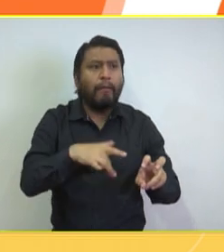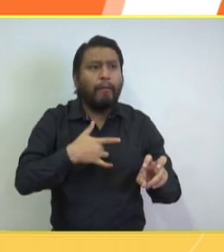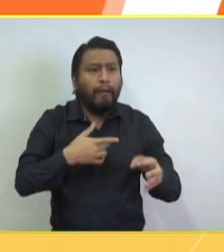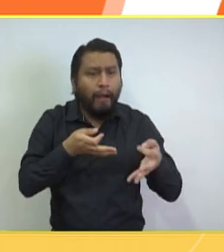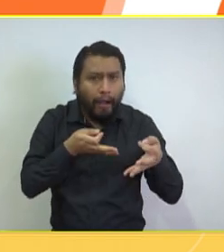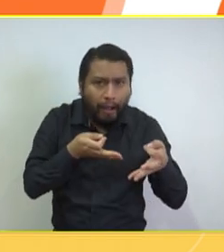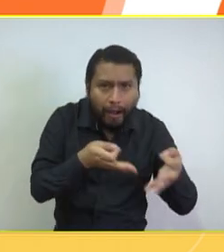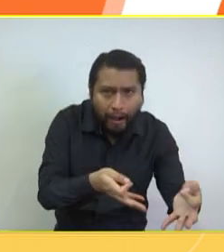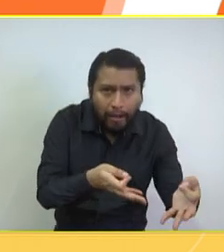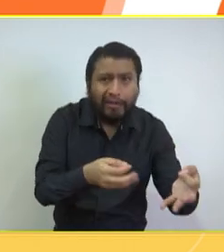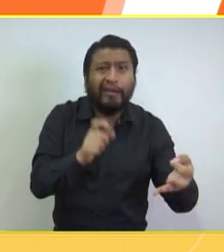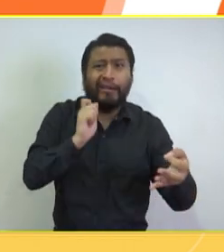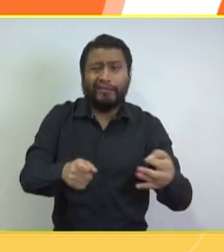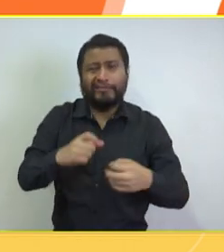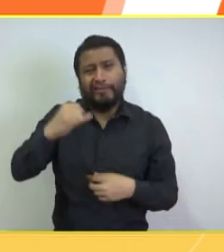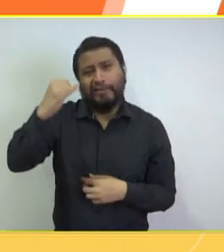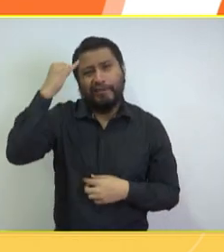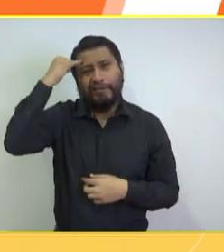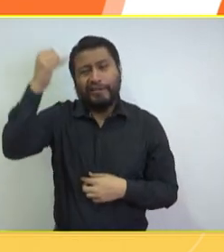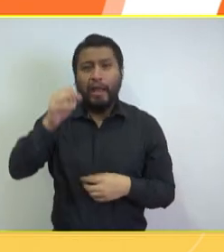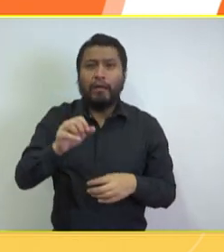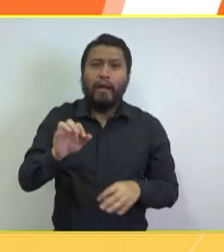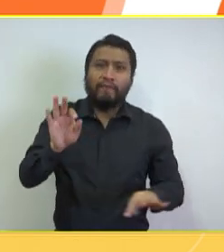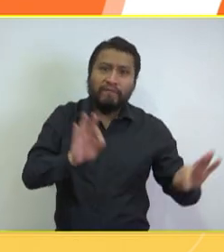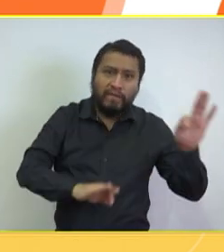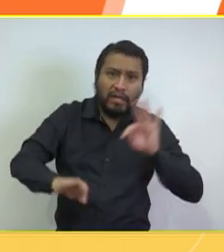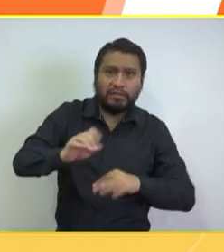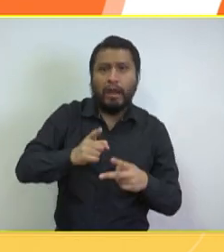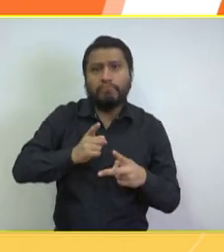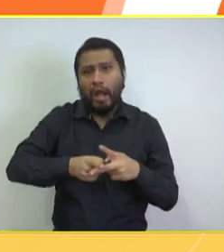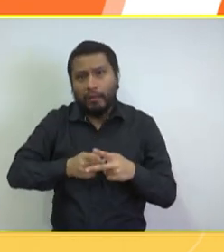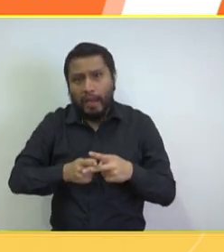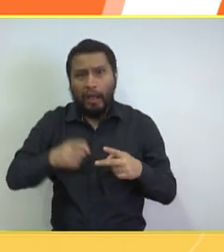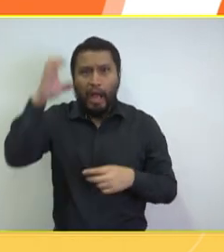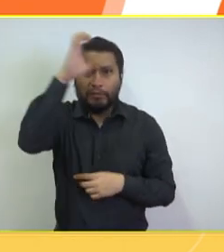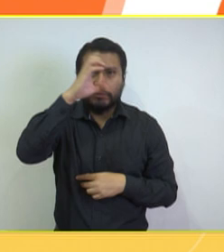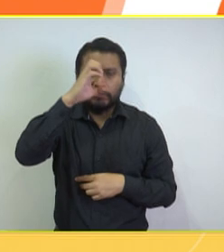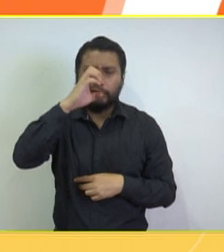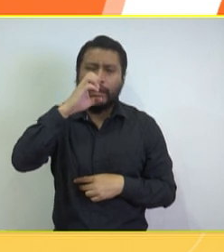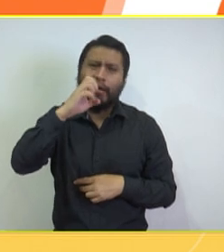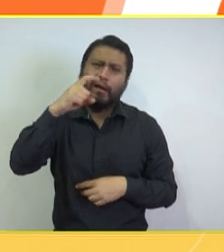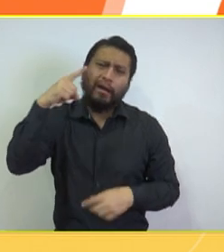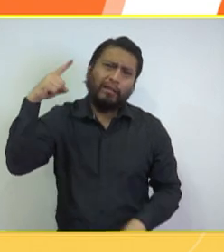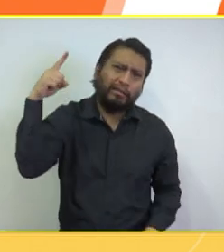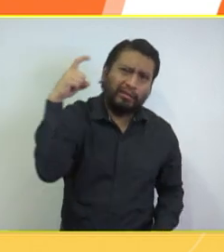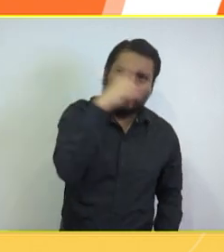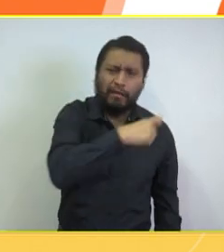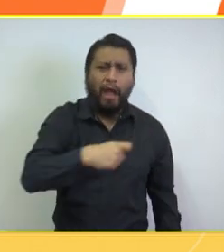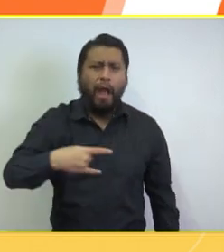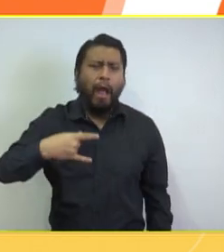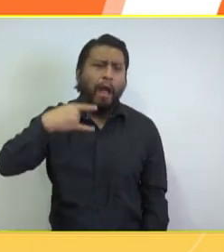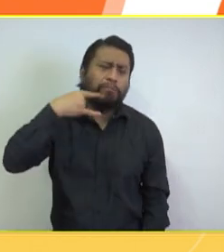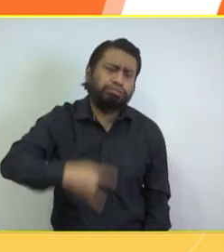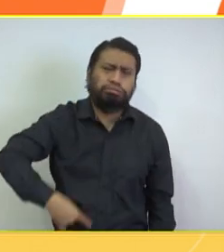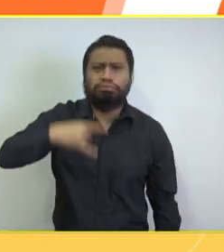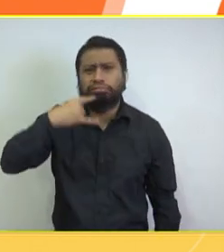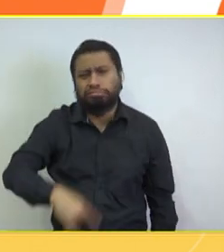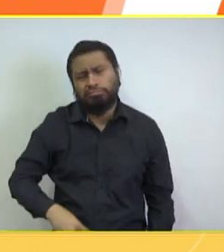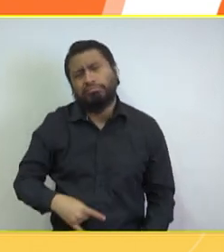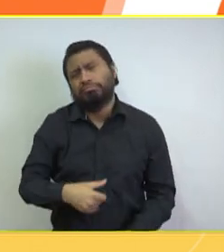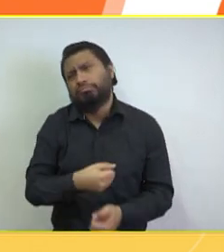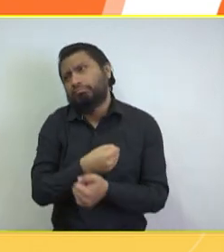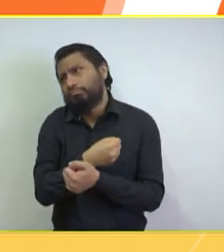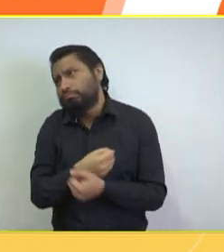de que toda el área físico-matemática y de ciencias es difícil, aburrida o incluso tediosa.